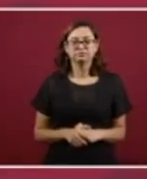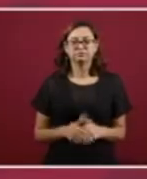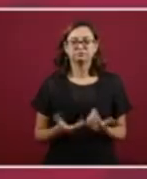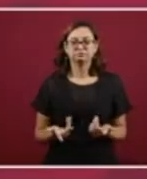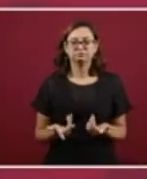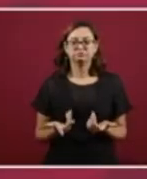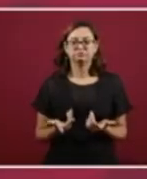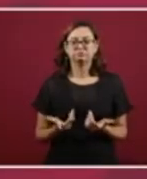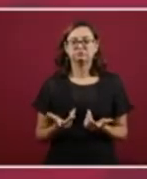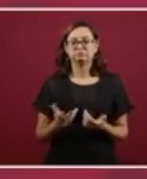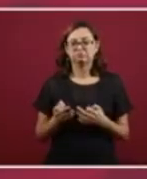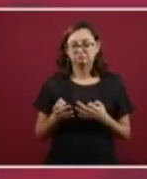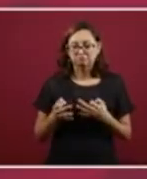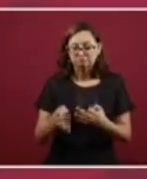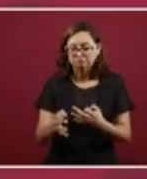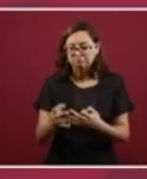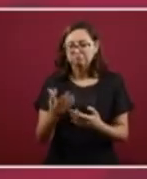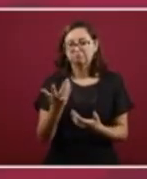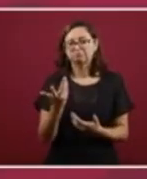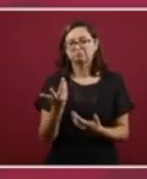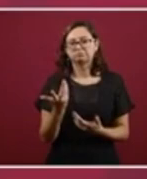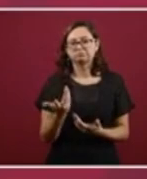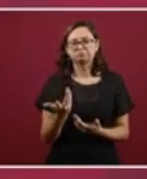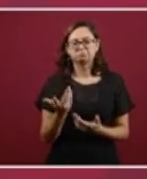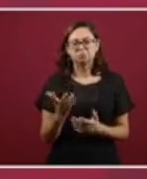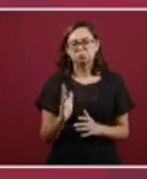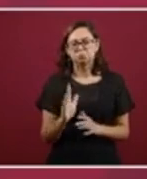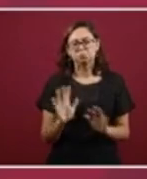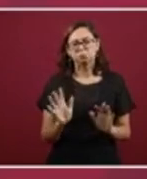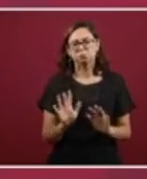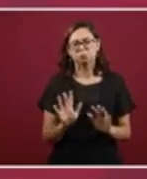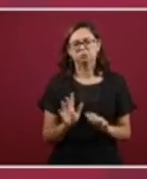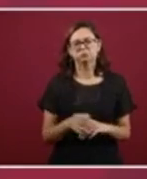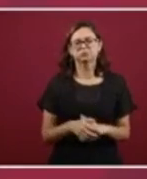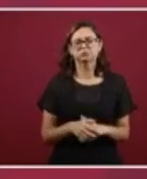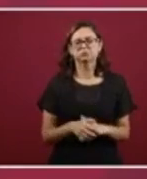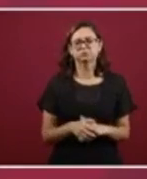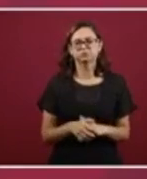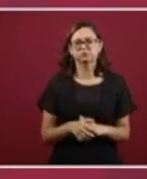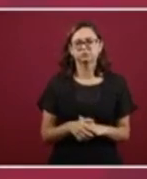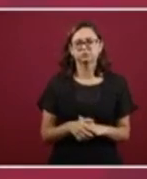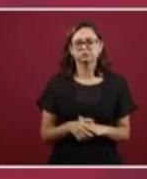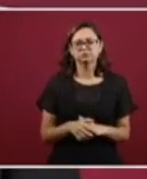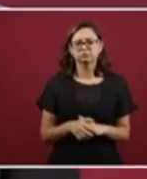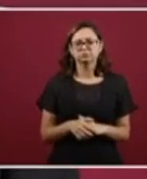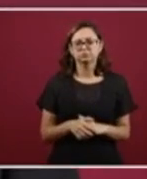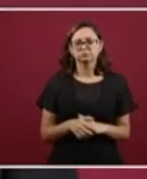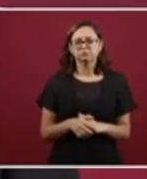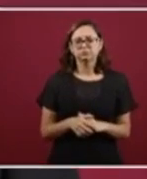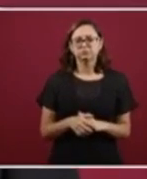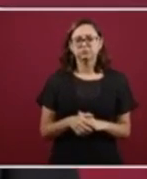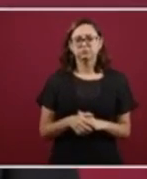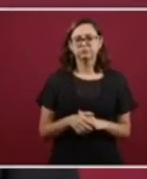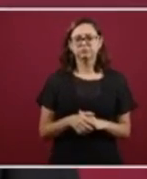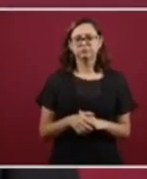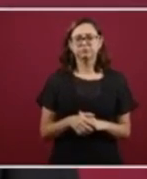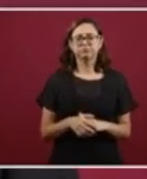de 93.6% del plan respecto a la meta de 2019, que es de